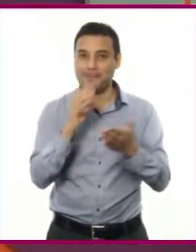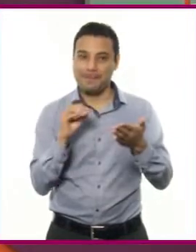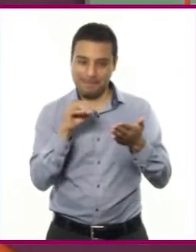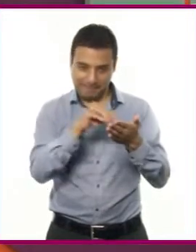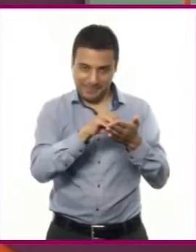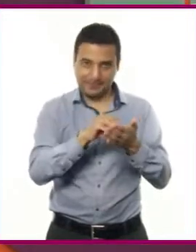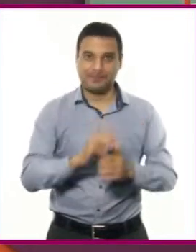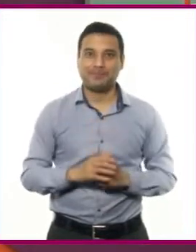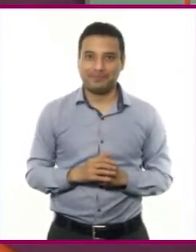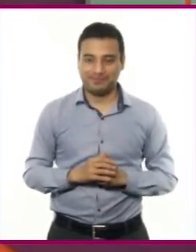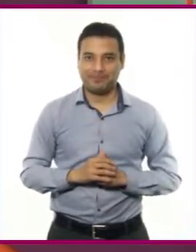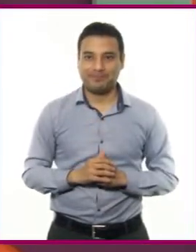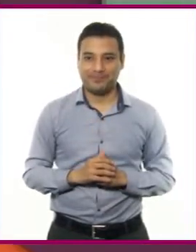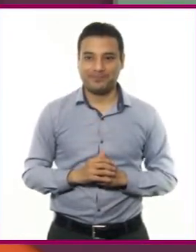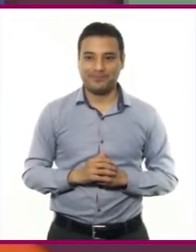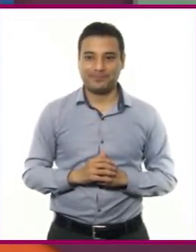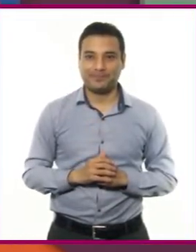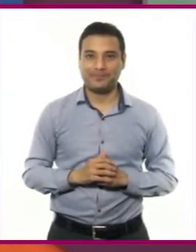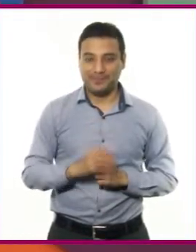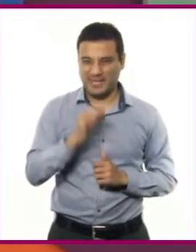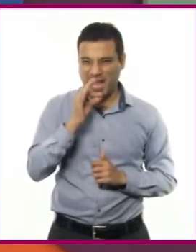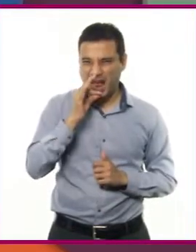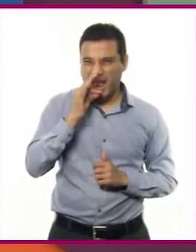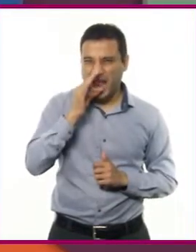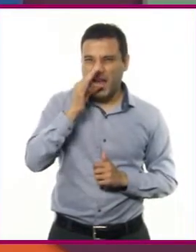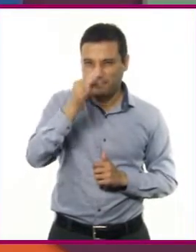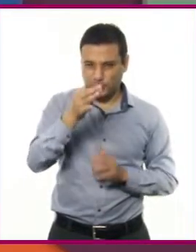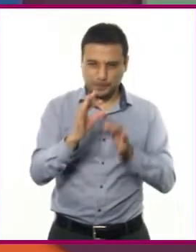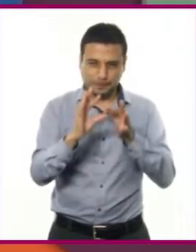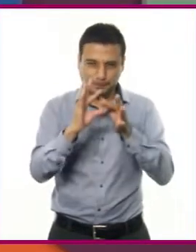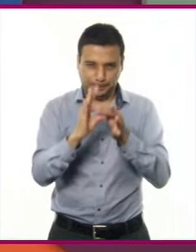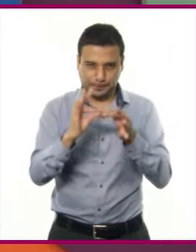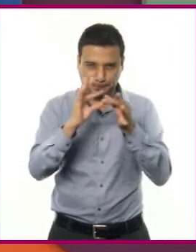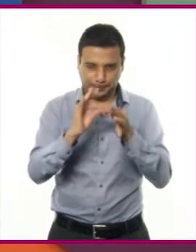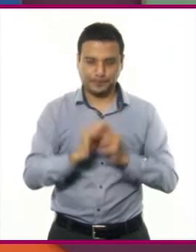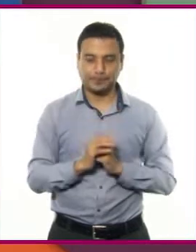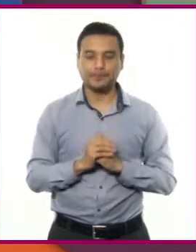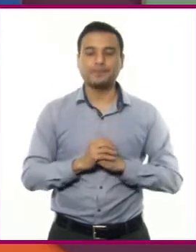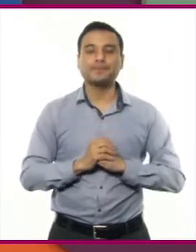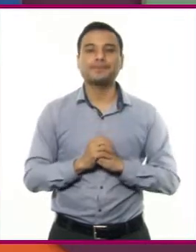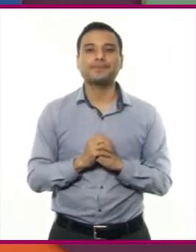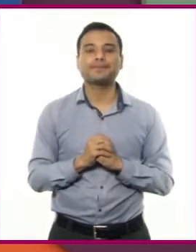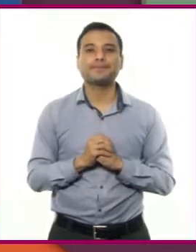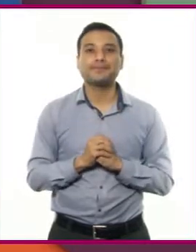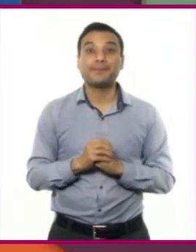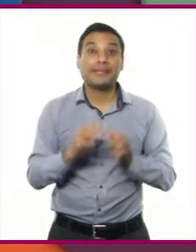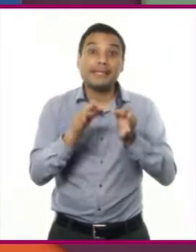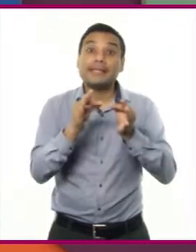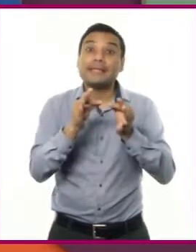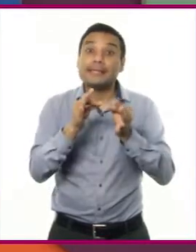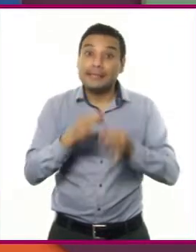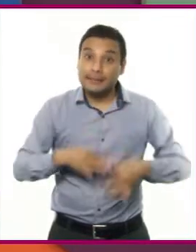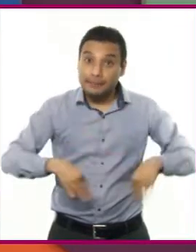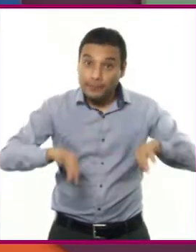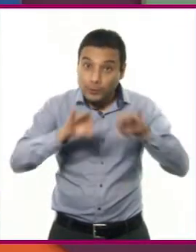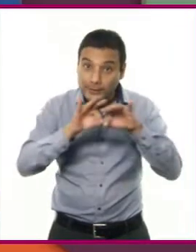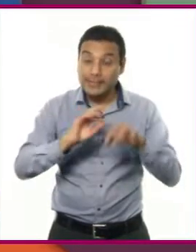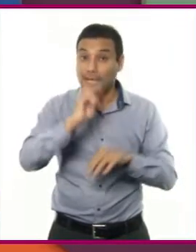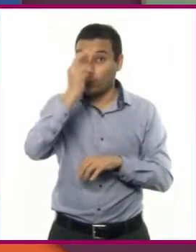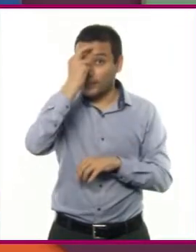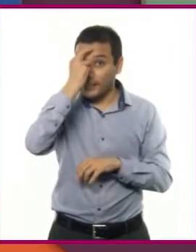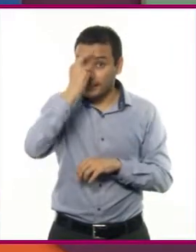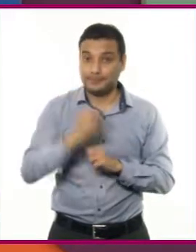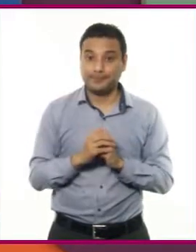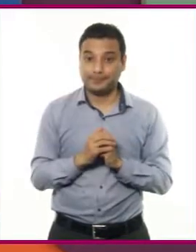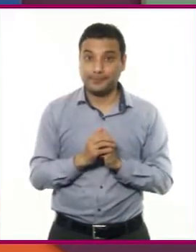él. Debemos comentarles que a nuestras y nuestros estudiantes que es importante recordar el